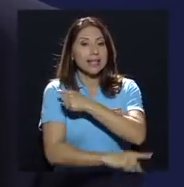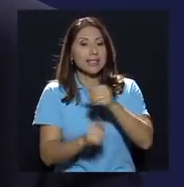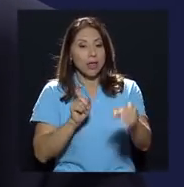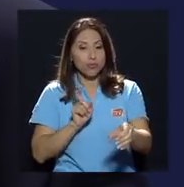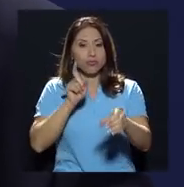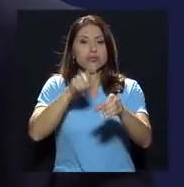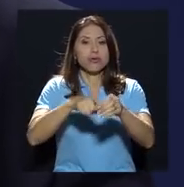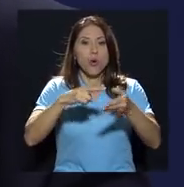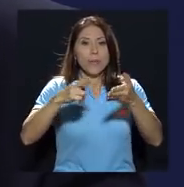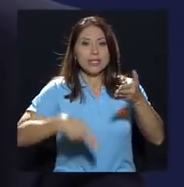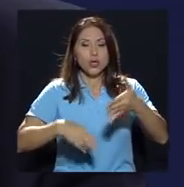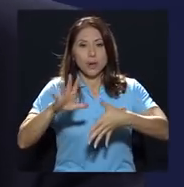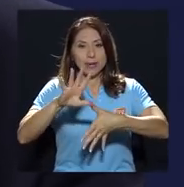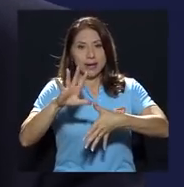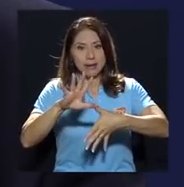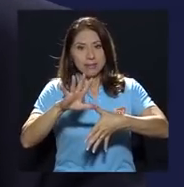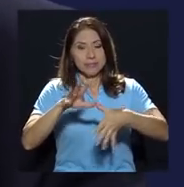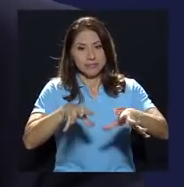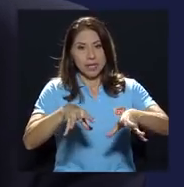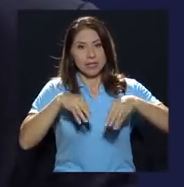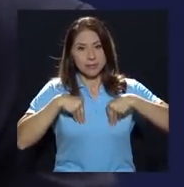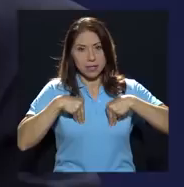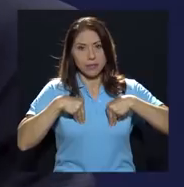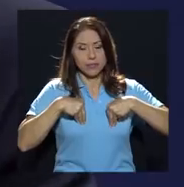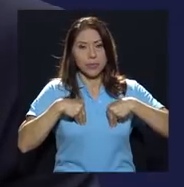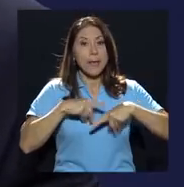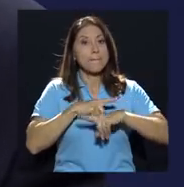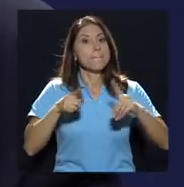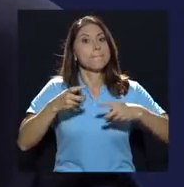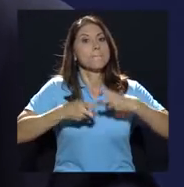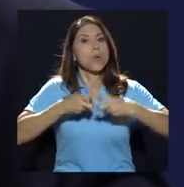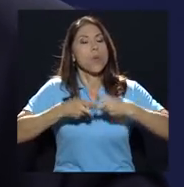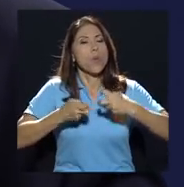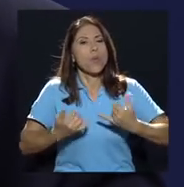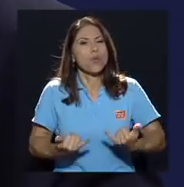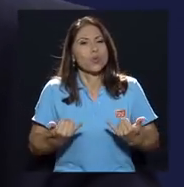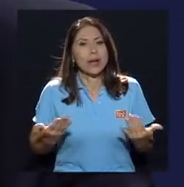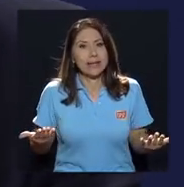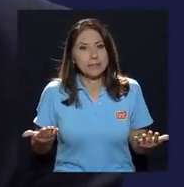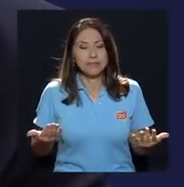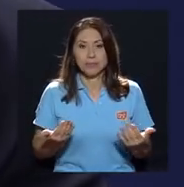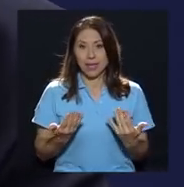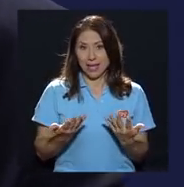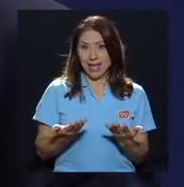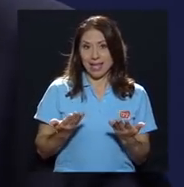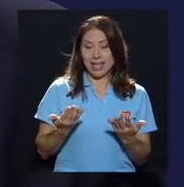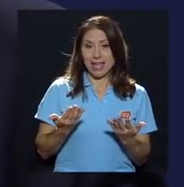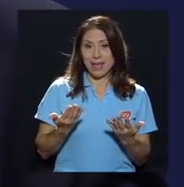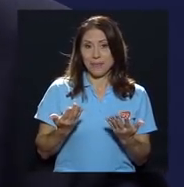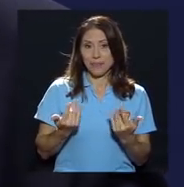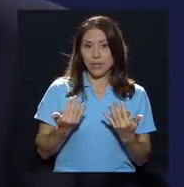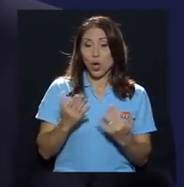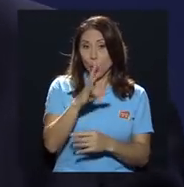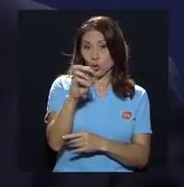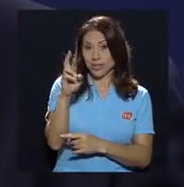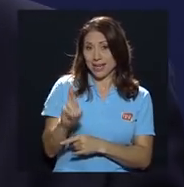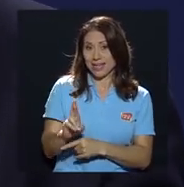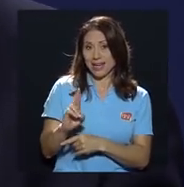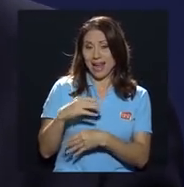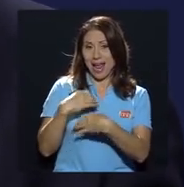americana que haya aceptado la competencia pero ahora viene el problema actual que es la consulta que fórmulas